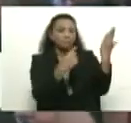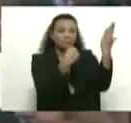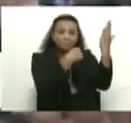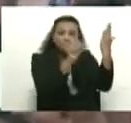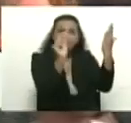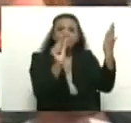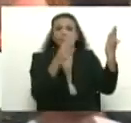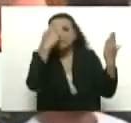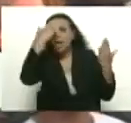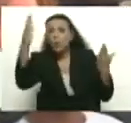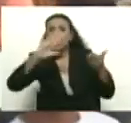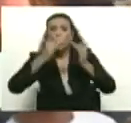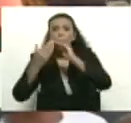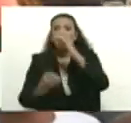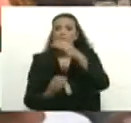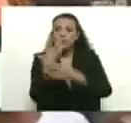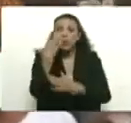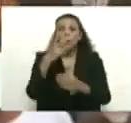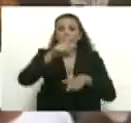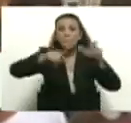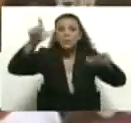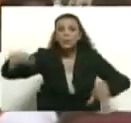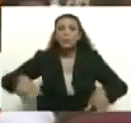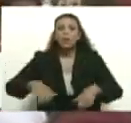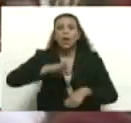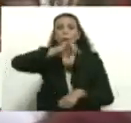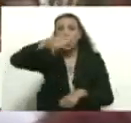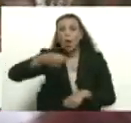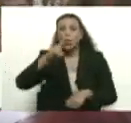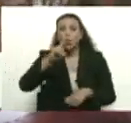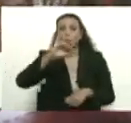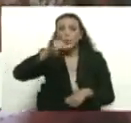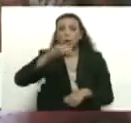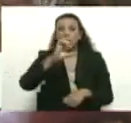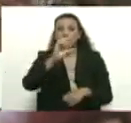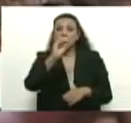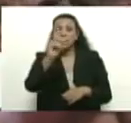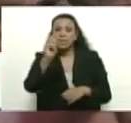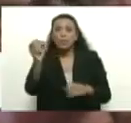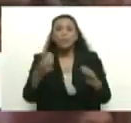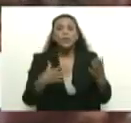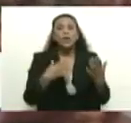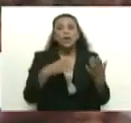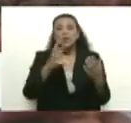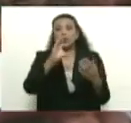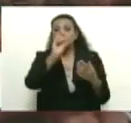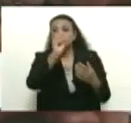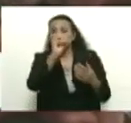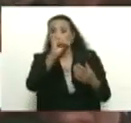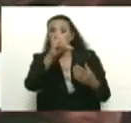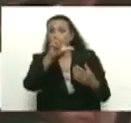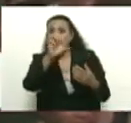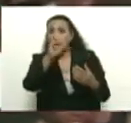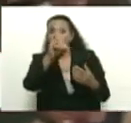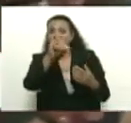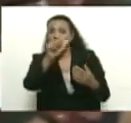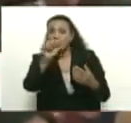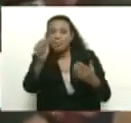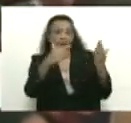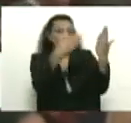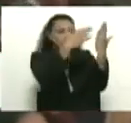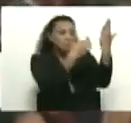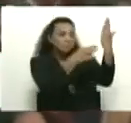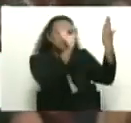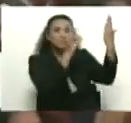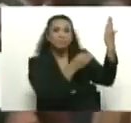Villasmil, comunidad fundadores y habitantes de Los Cujicitos. Soledad de Ibidey Rosario Palacios.